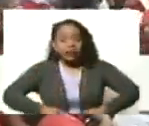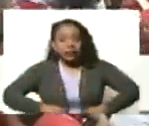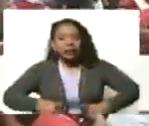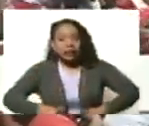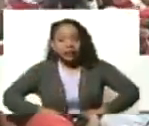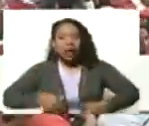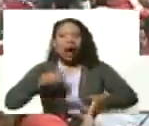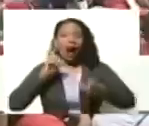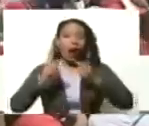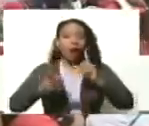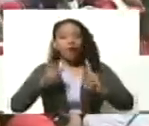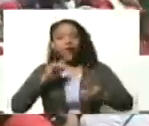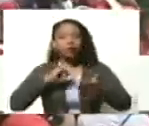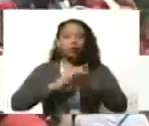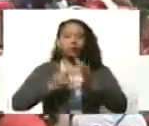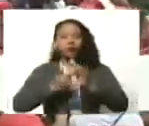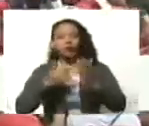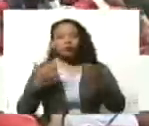a veces significa